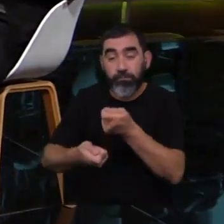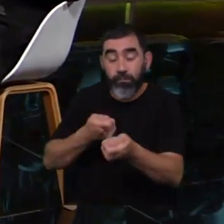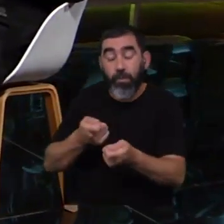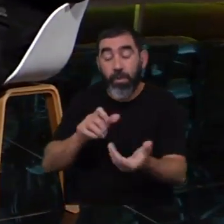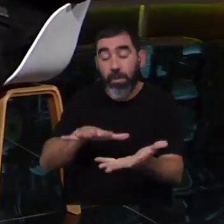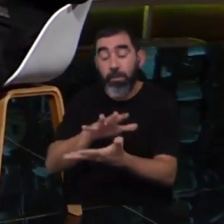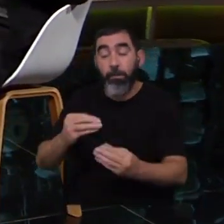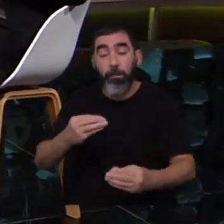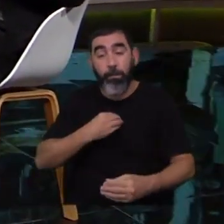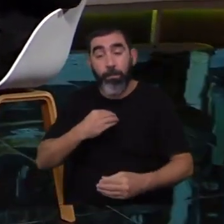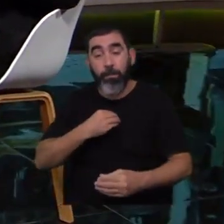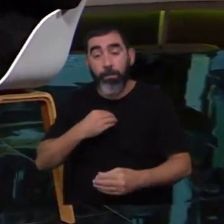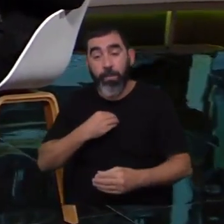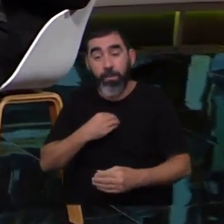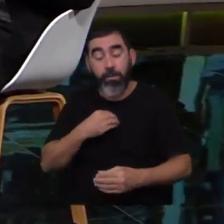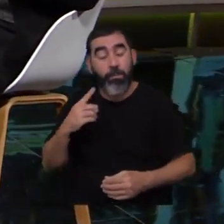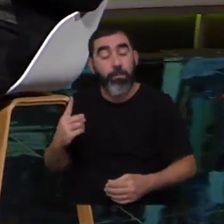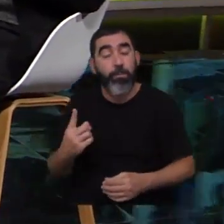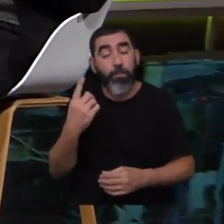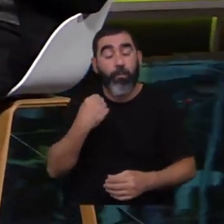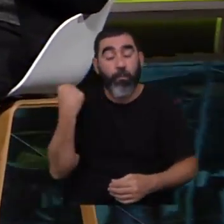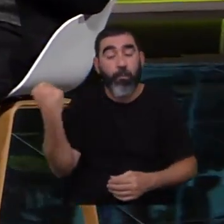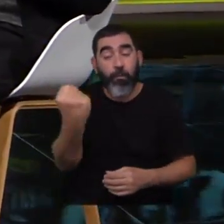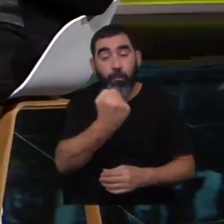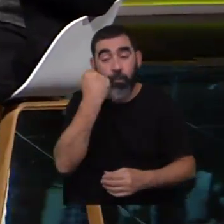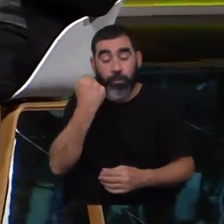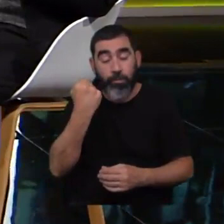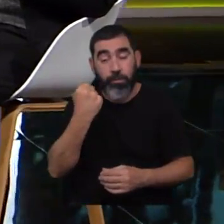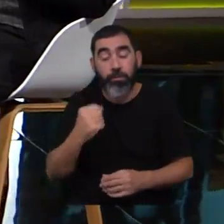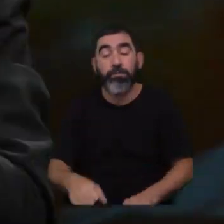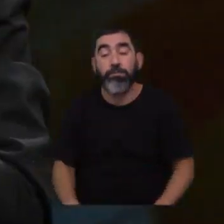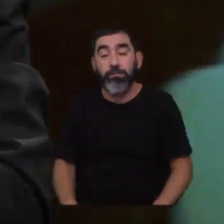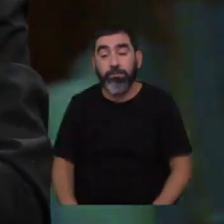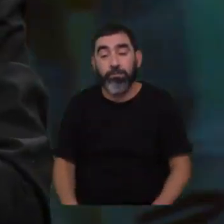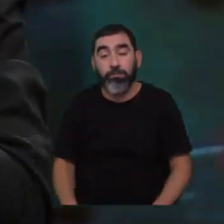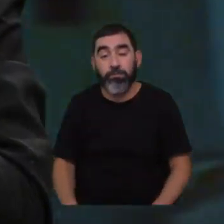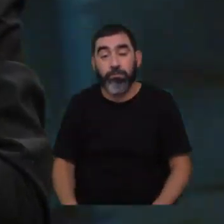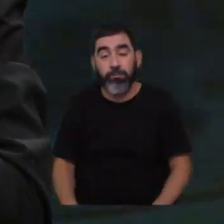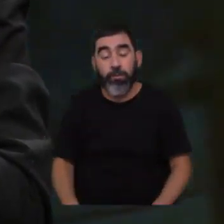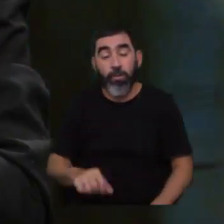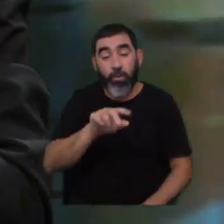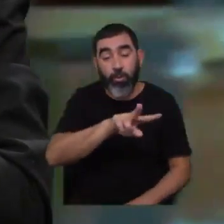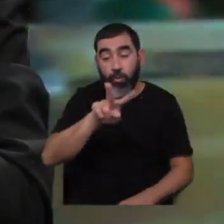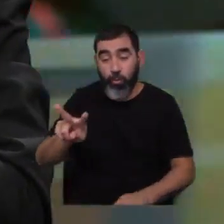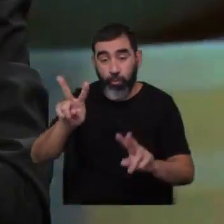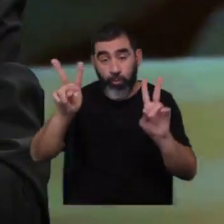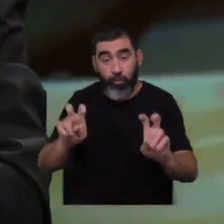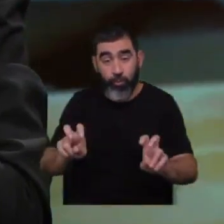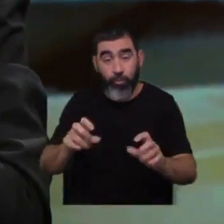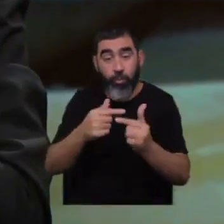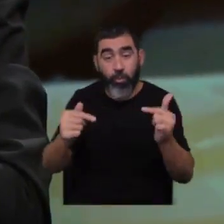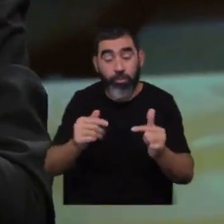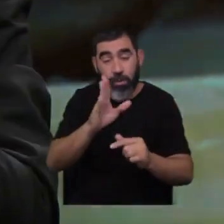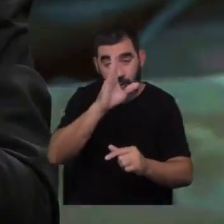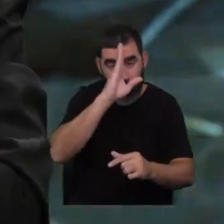confianza tiene que ser de las cosas primarias que tenemos que hacer para poder desarrollar esto. A ver, de las dos partes hay cosas para